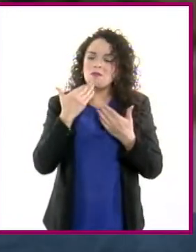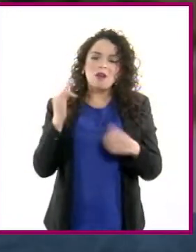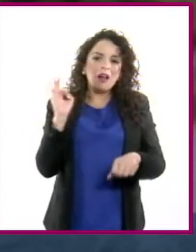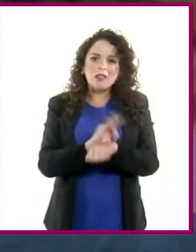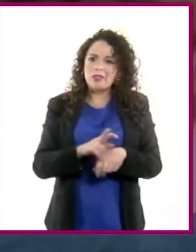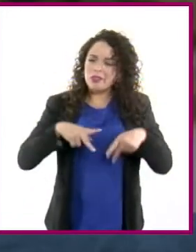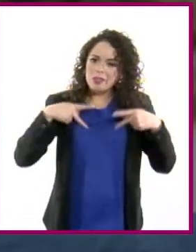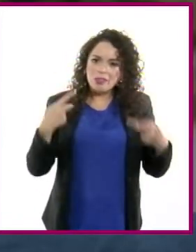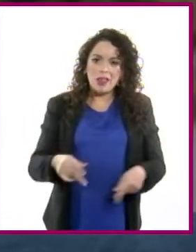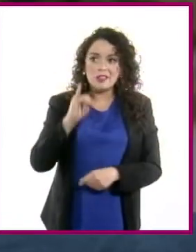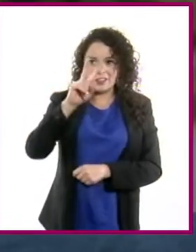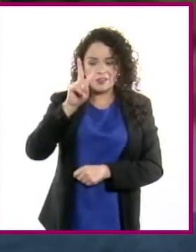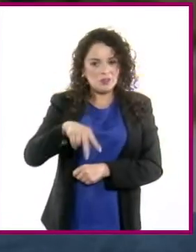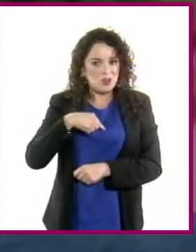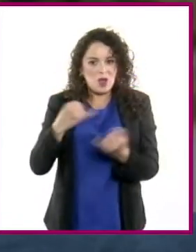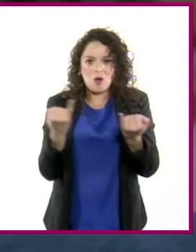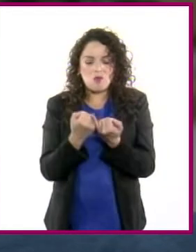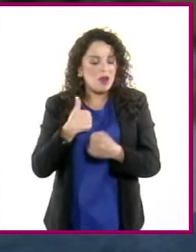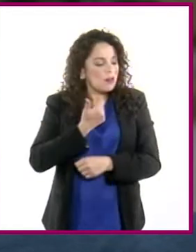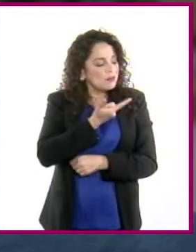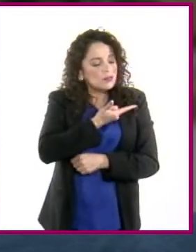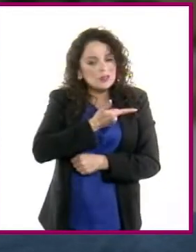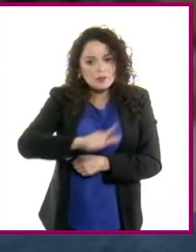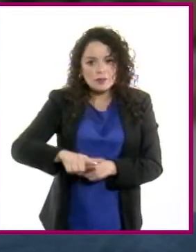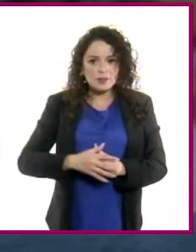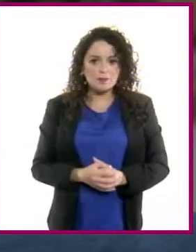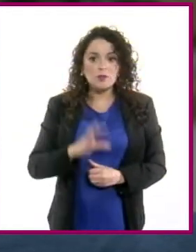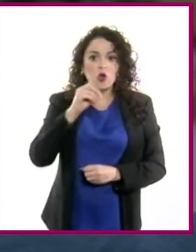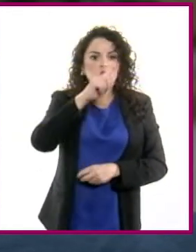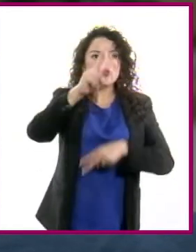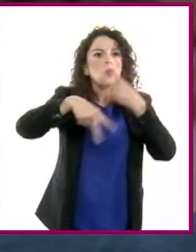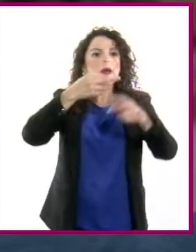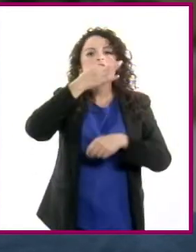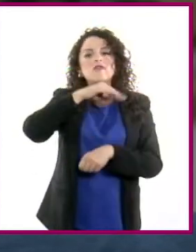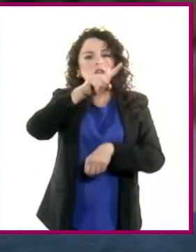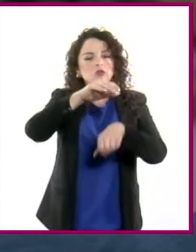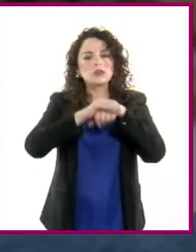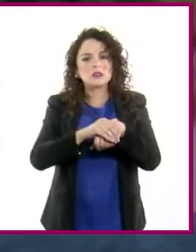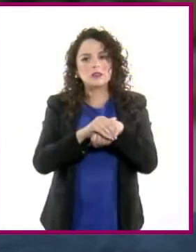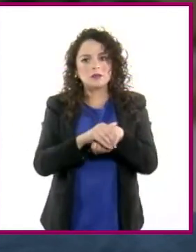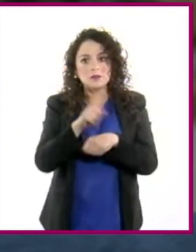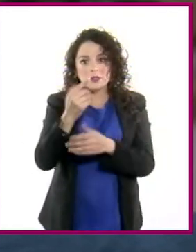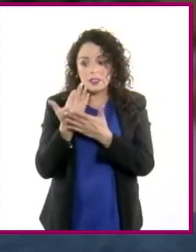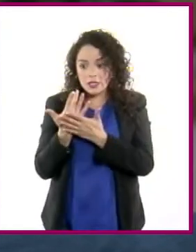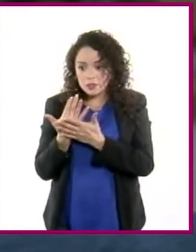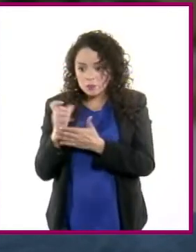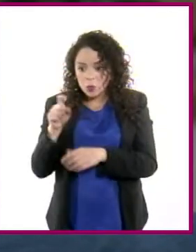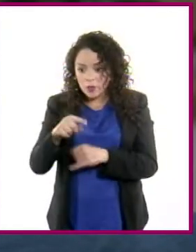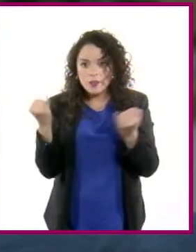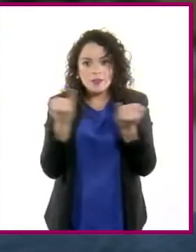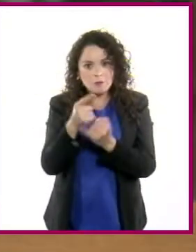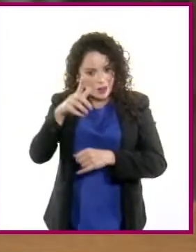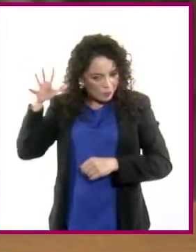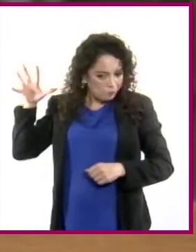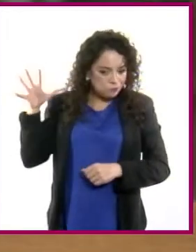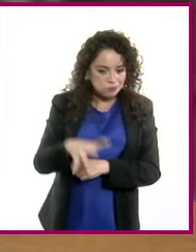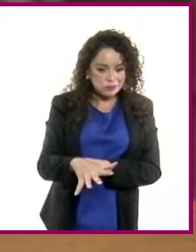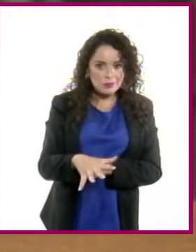detestaba. ¿Y a ti no te pasaba que luego ibas a las fiestas de tus amigos esperando el momento en que pudieras hacerles lo